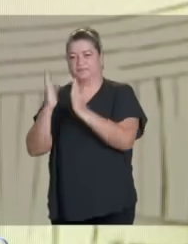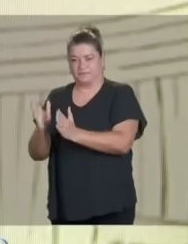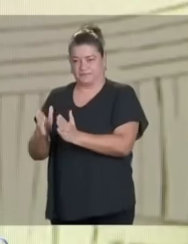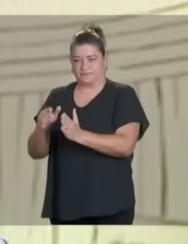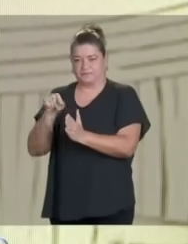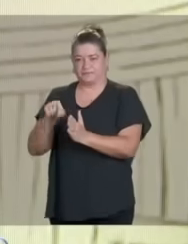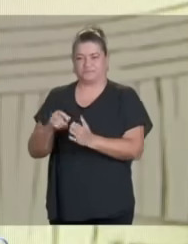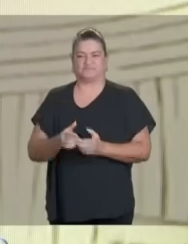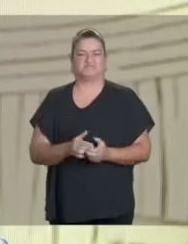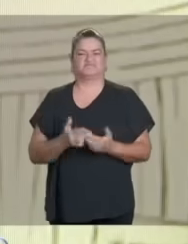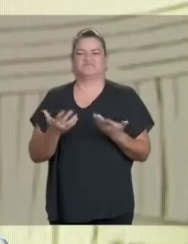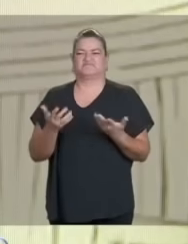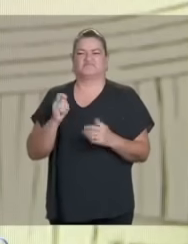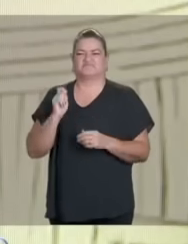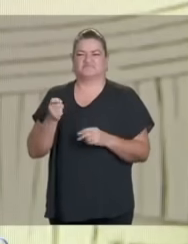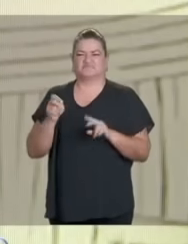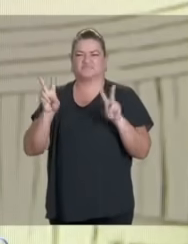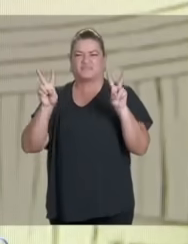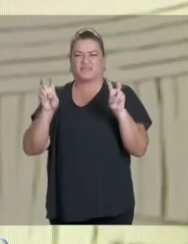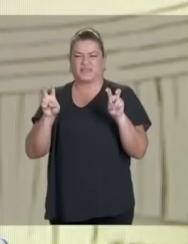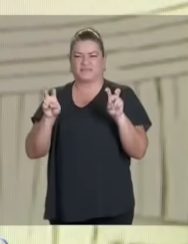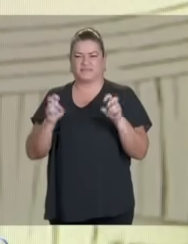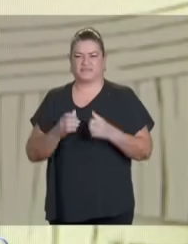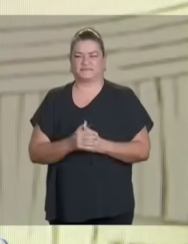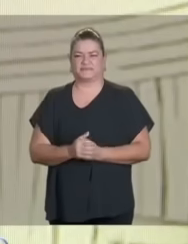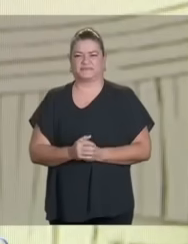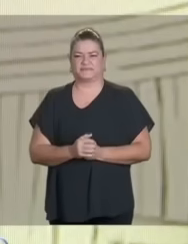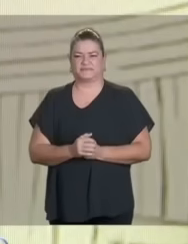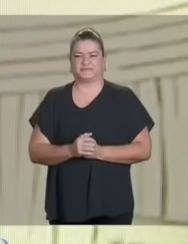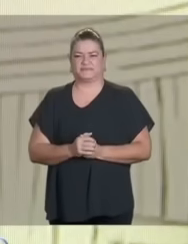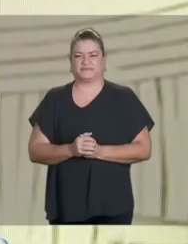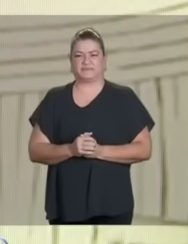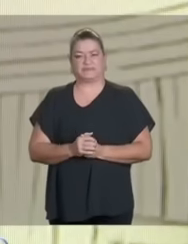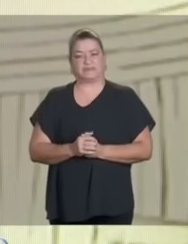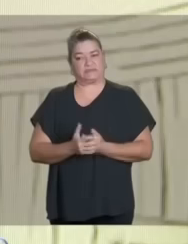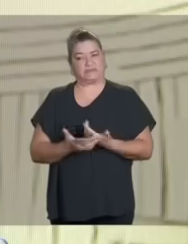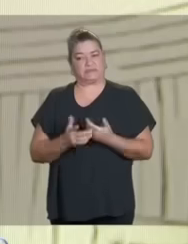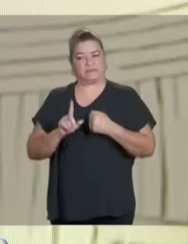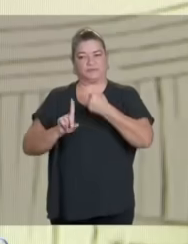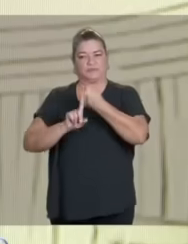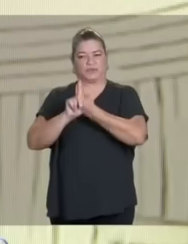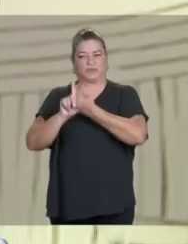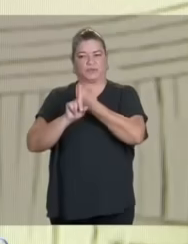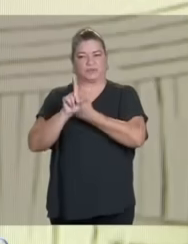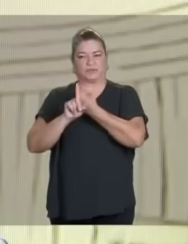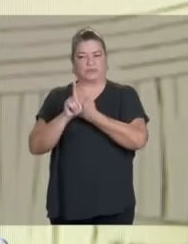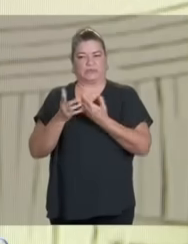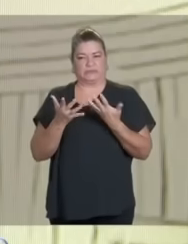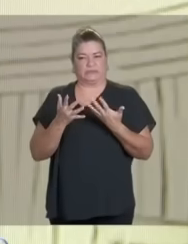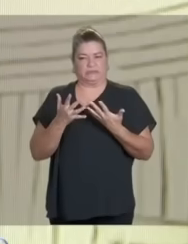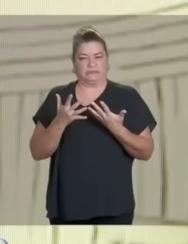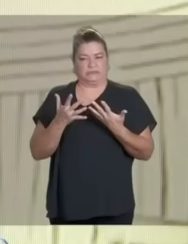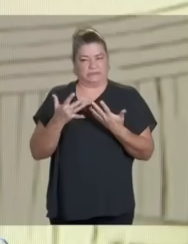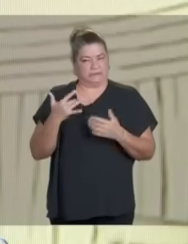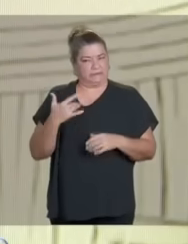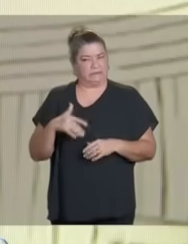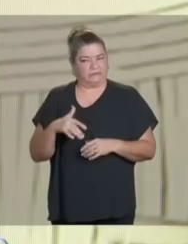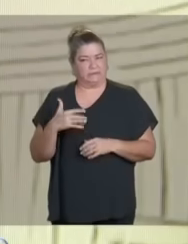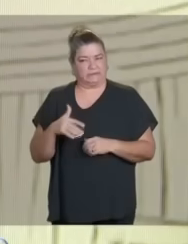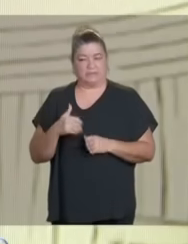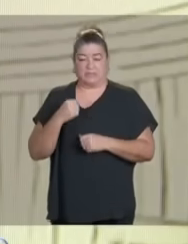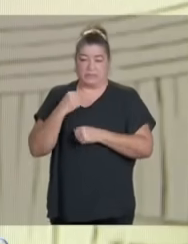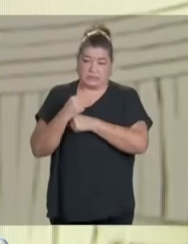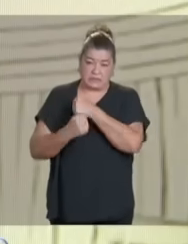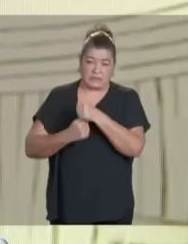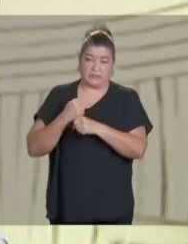Versará sobre un tema, un problema que duele y duele desde hace décadas,